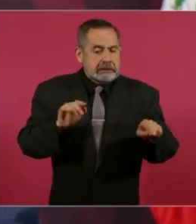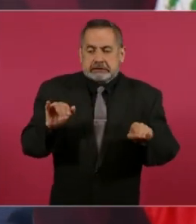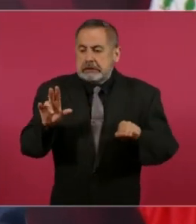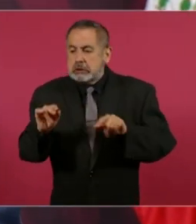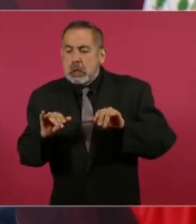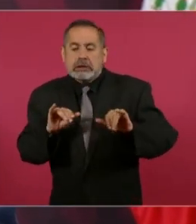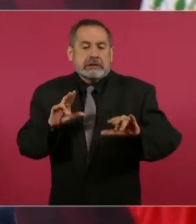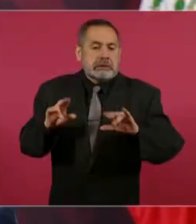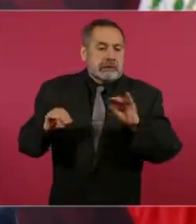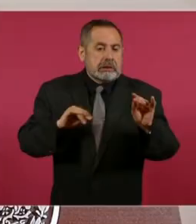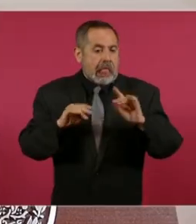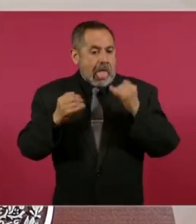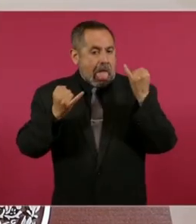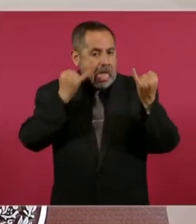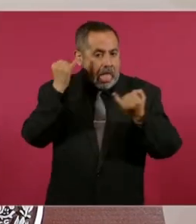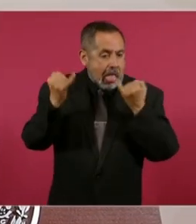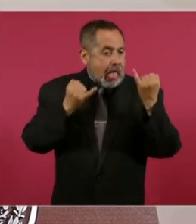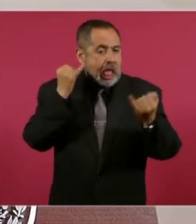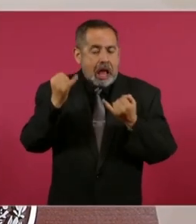solo lo especulativo.